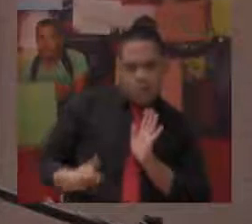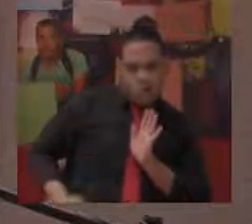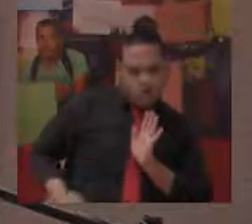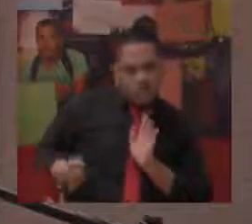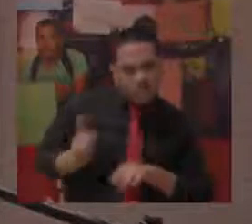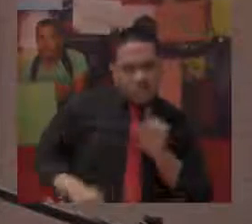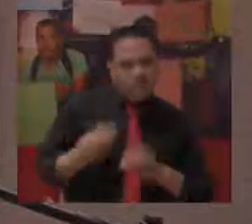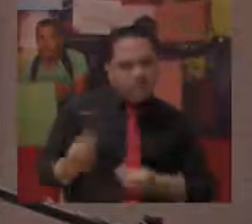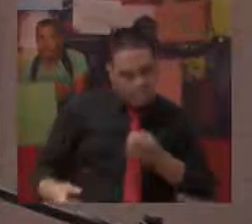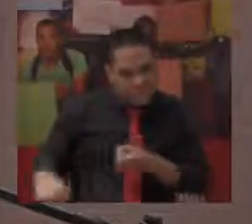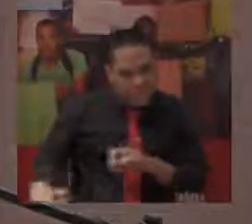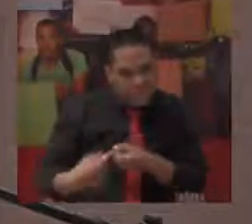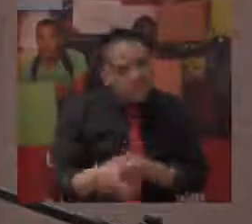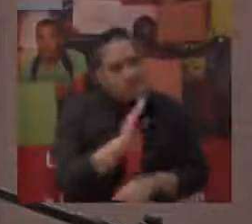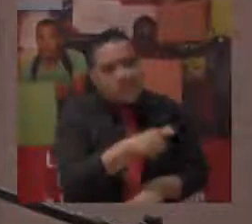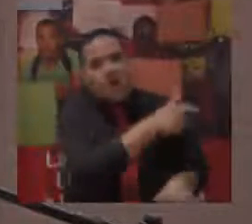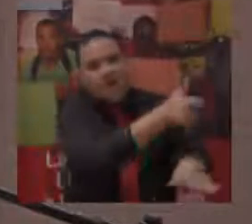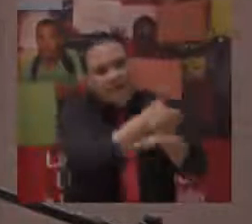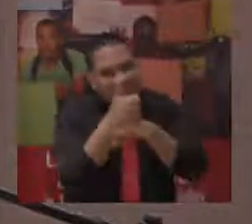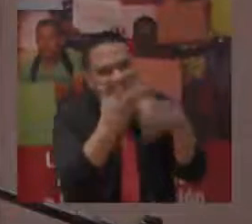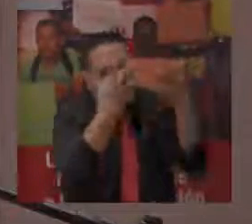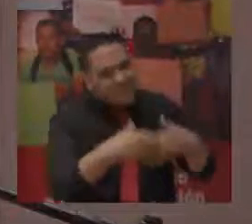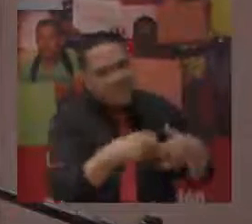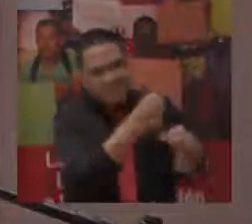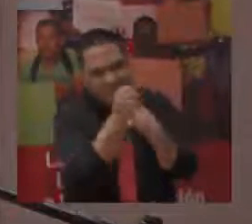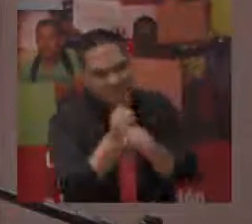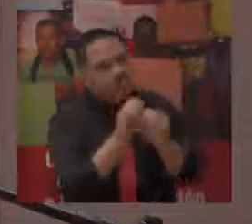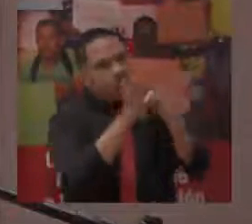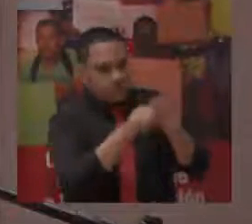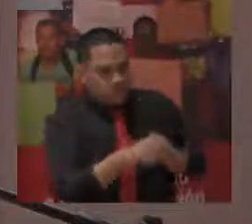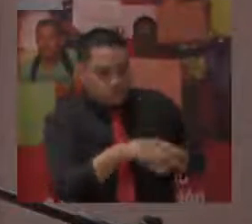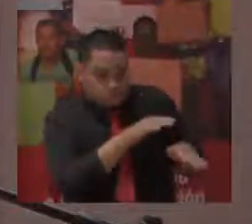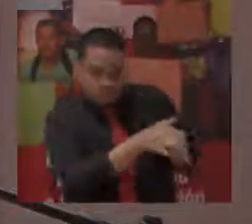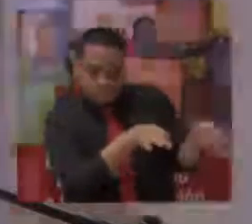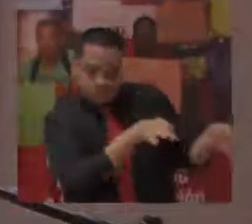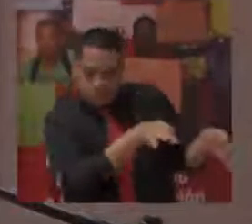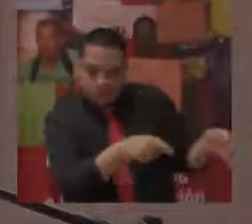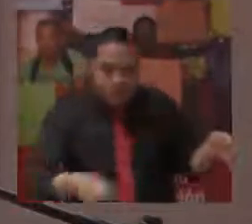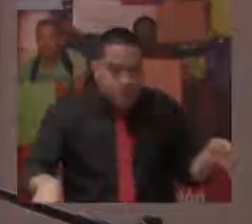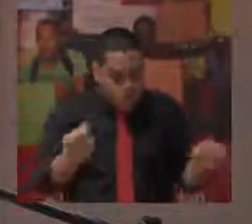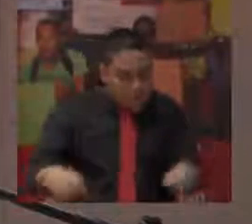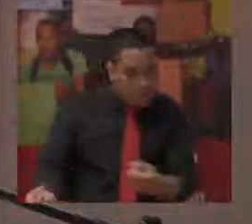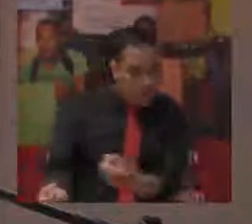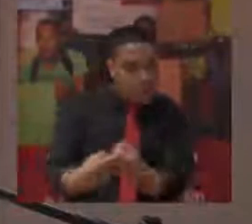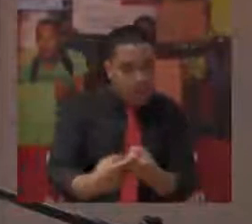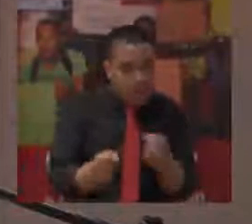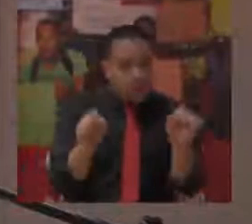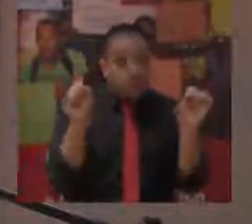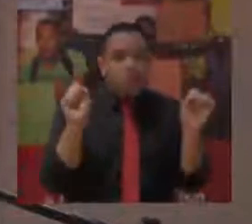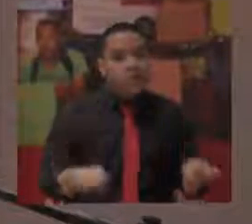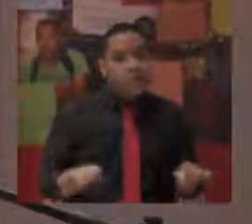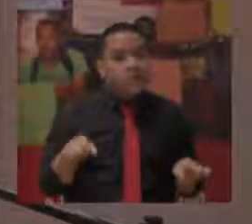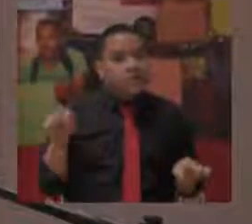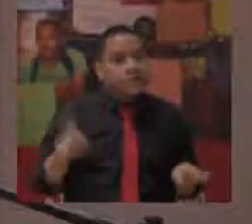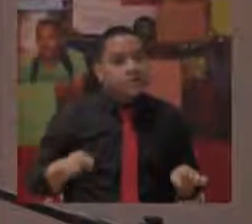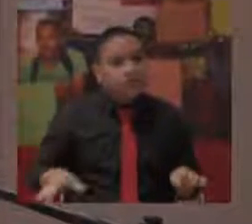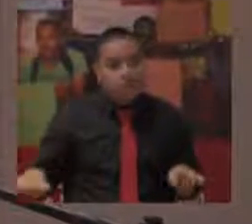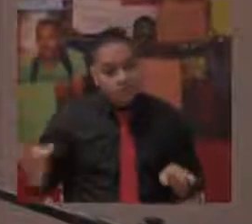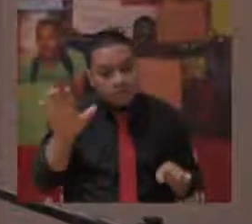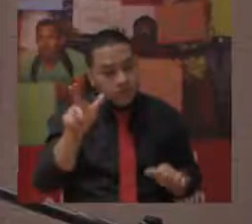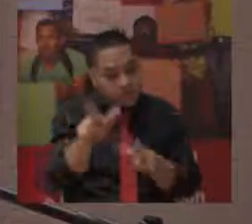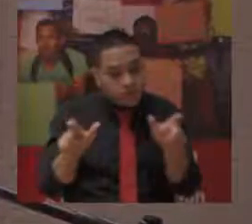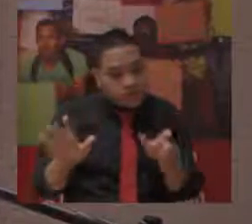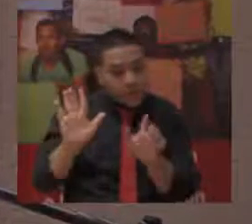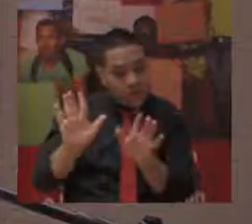empresarial y a los empleadores y a los emprendedores que la formalización tiene que ser la apuesta para incluir de forma definitiva